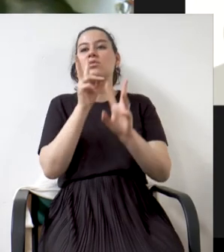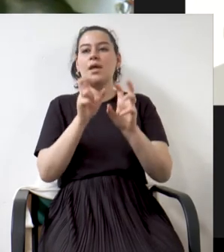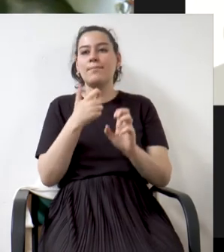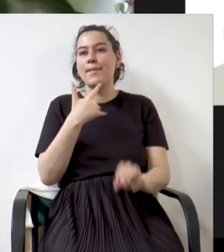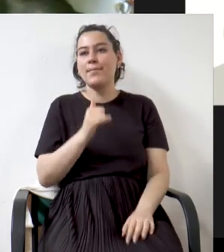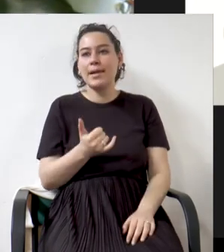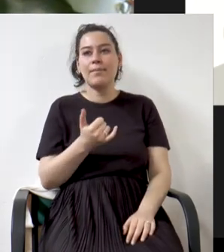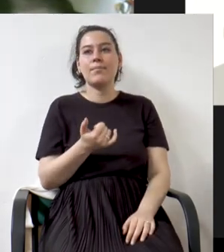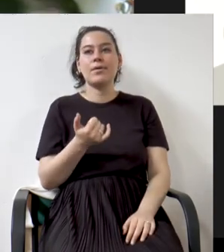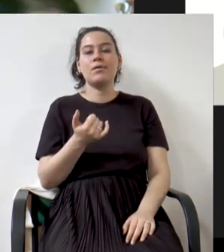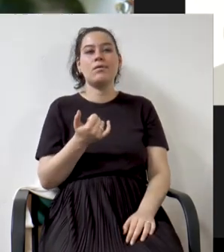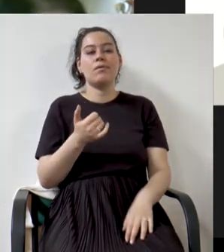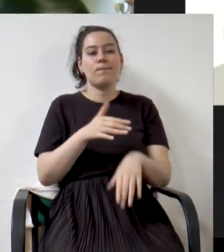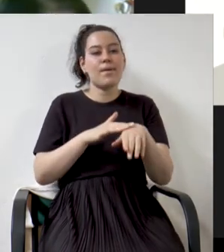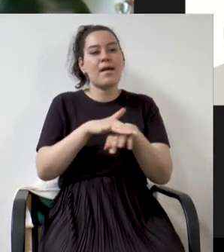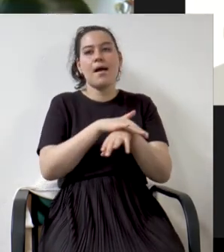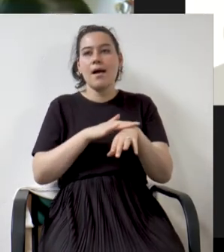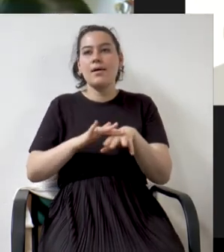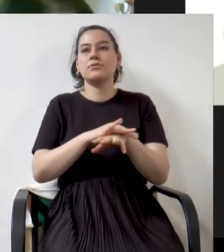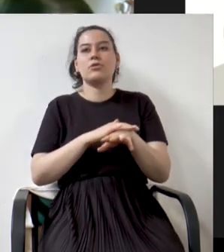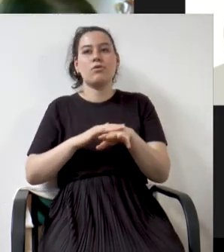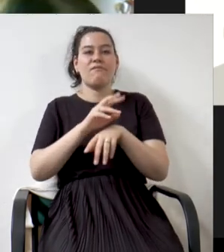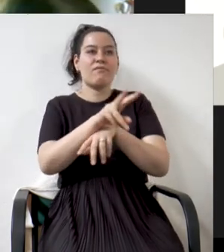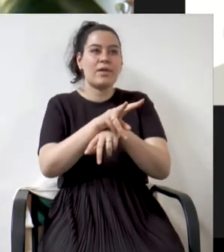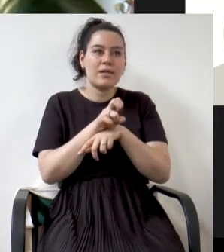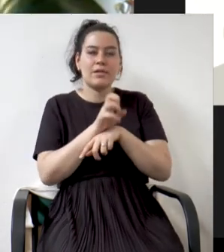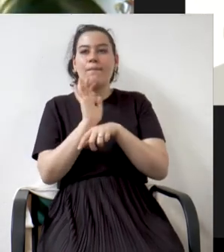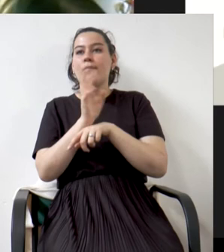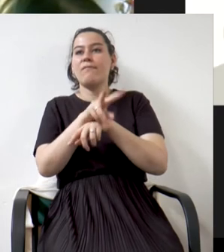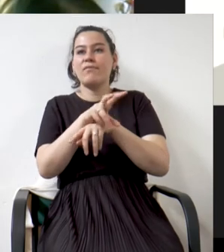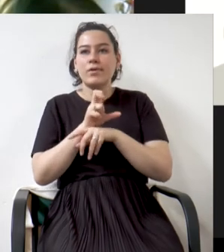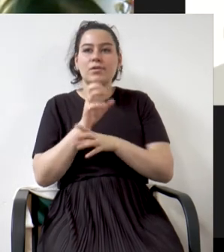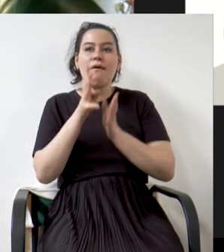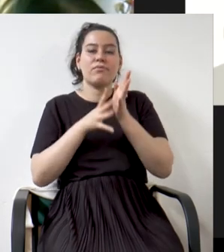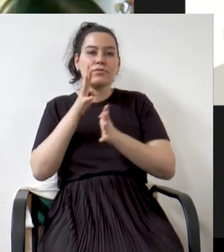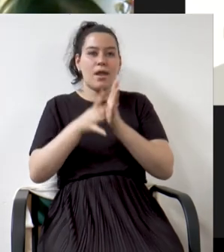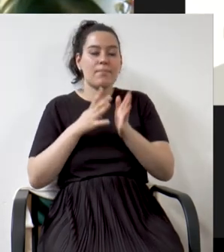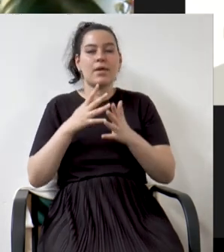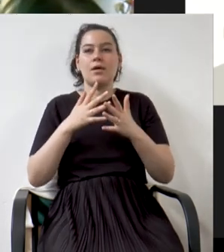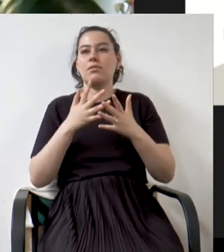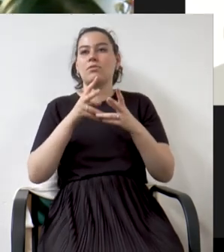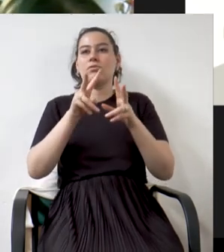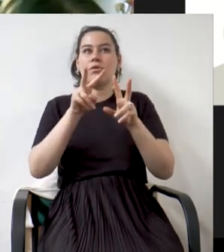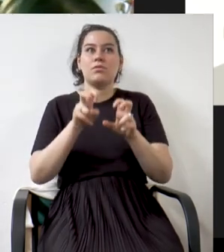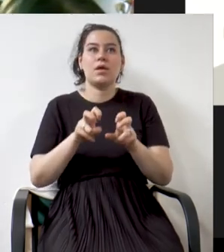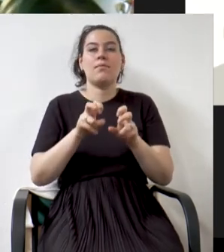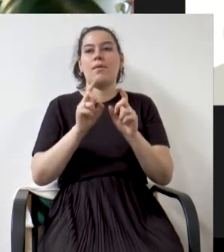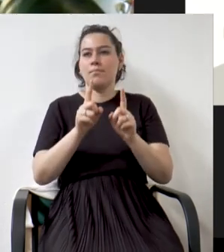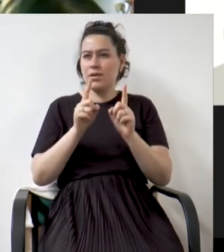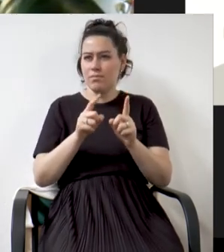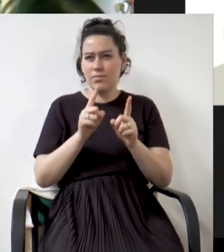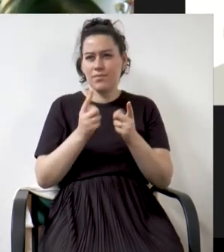con cuestiones básicas de la física y de la biofísica y funcionamiento, parte de lo que era el polo de lo que está ahí en